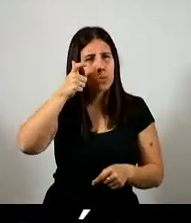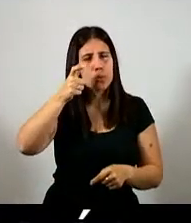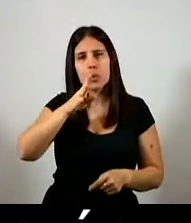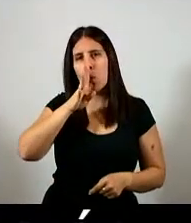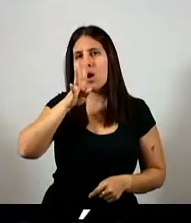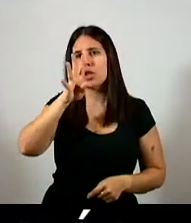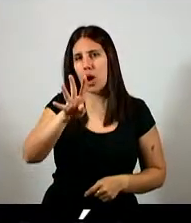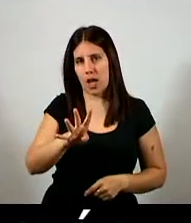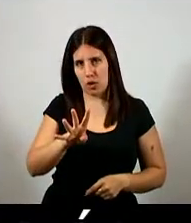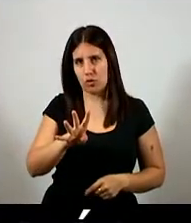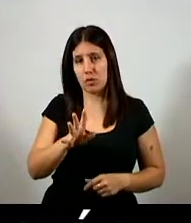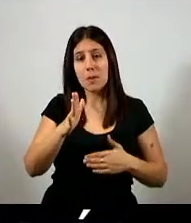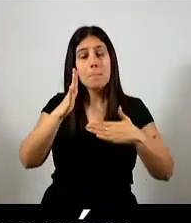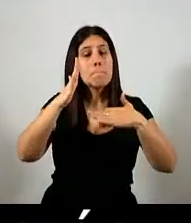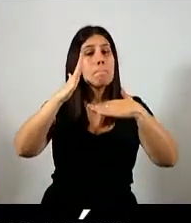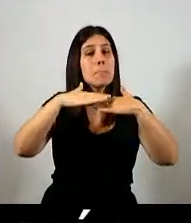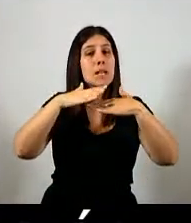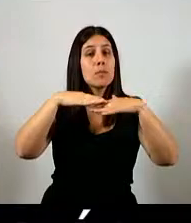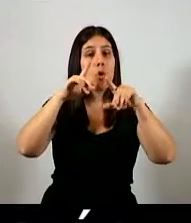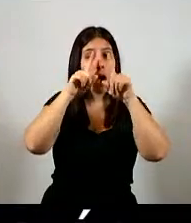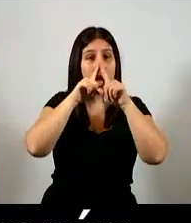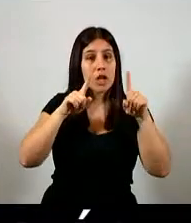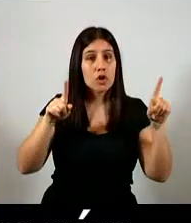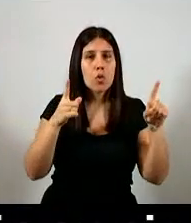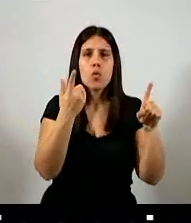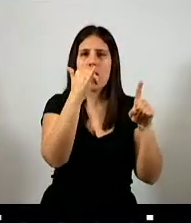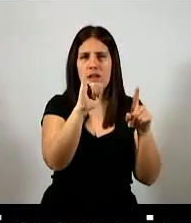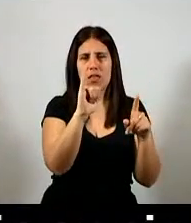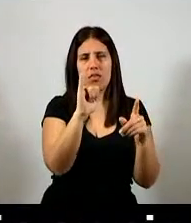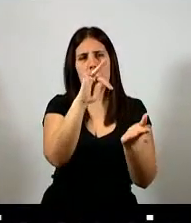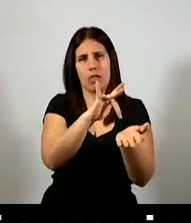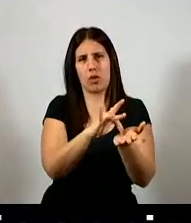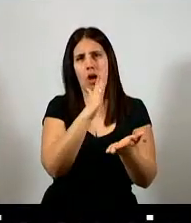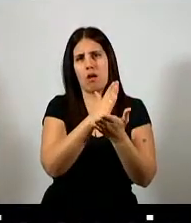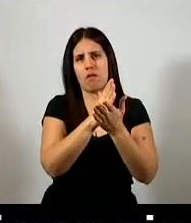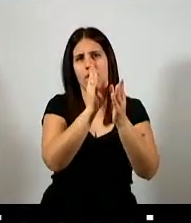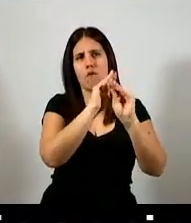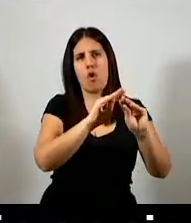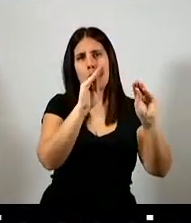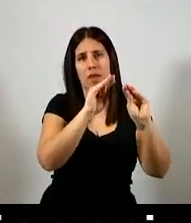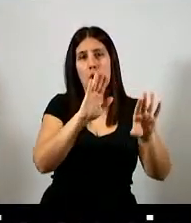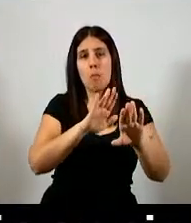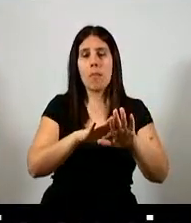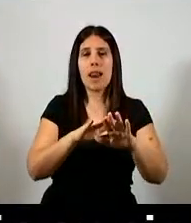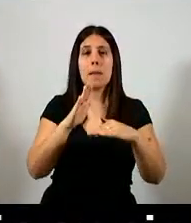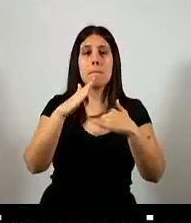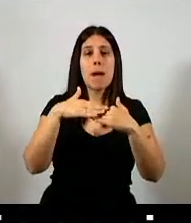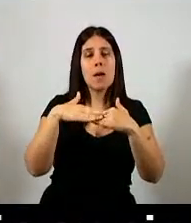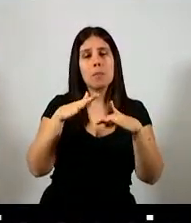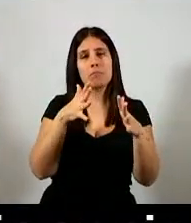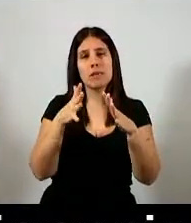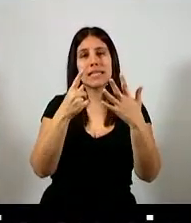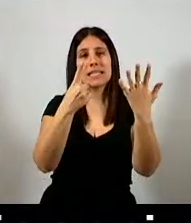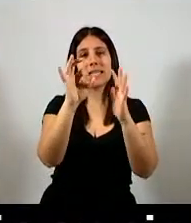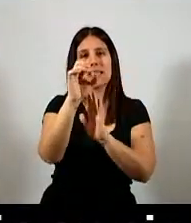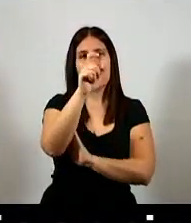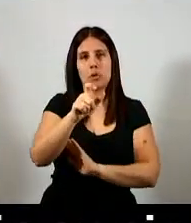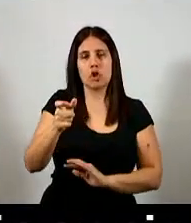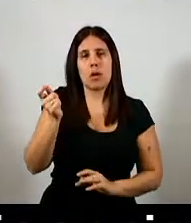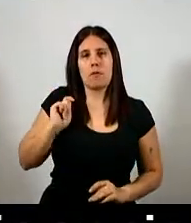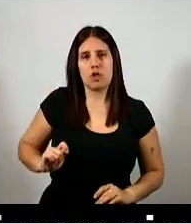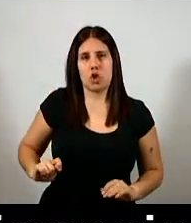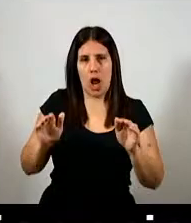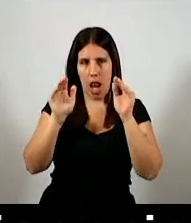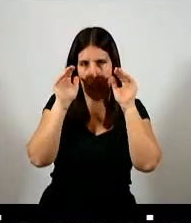se organizará una actividad formativa al año, dirigida a alrededor de 60 profesionales. Con estas acciones